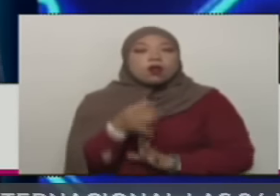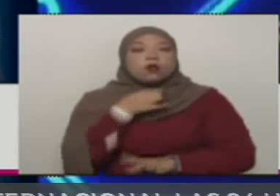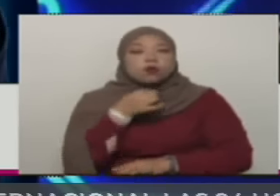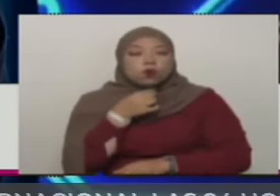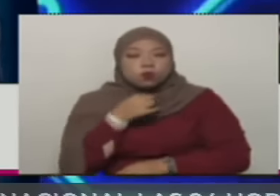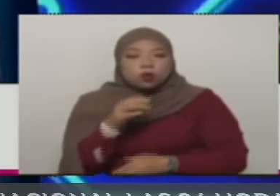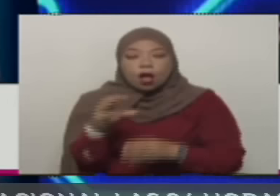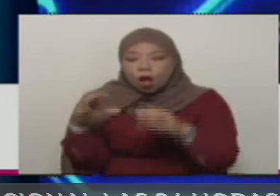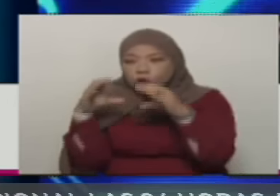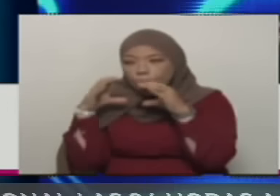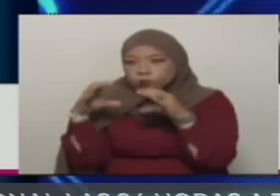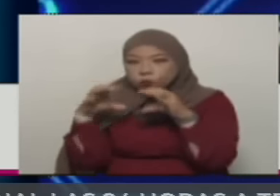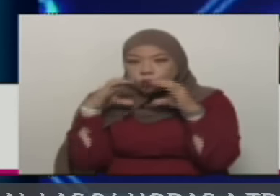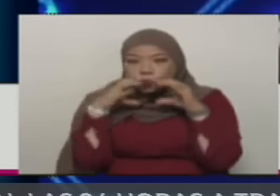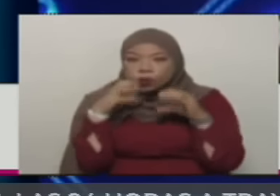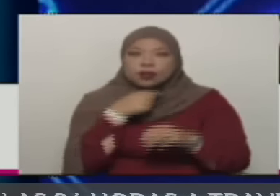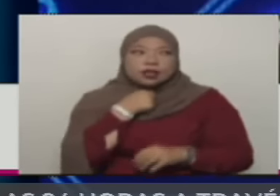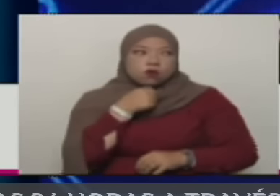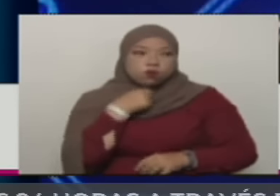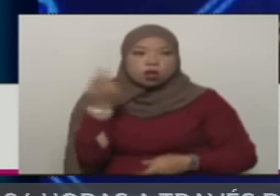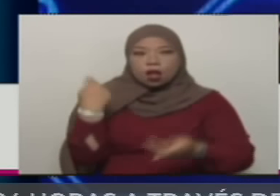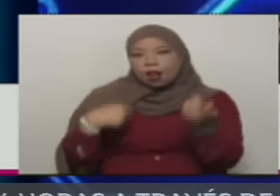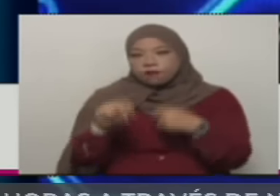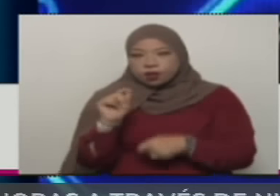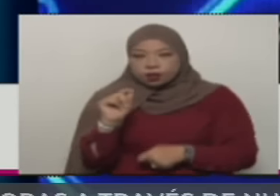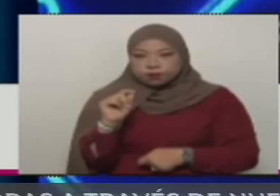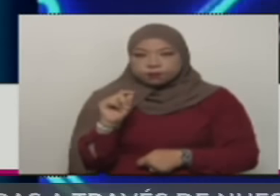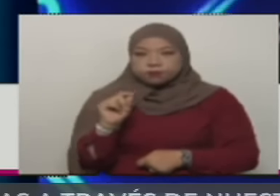y vender hamburguesa, por ejemplo. Y